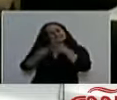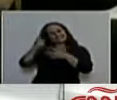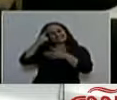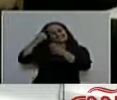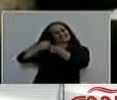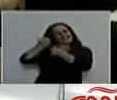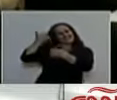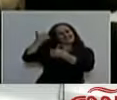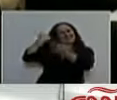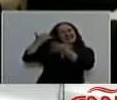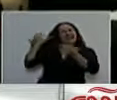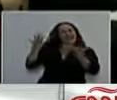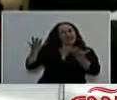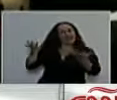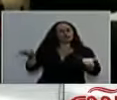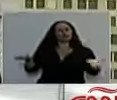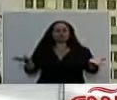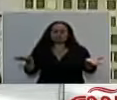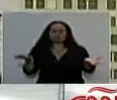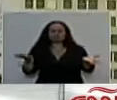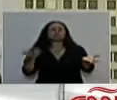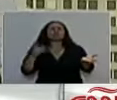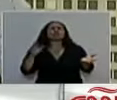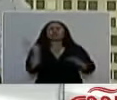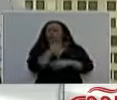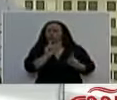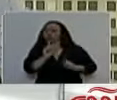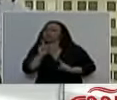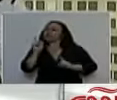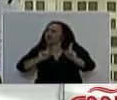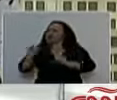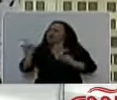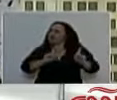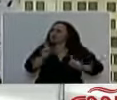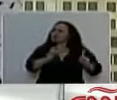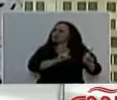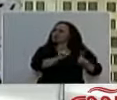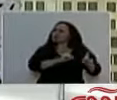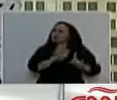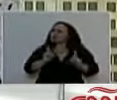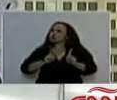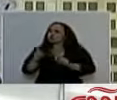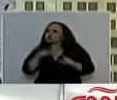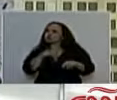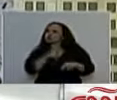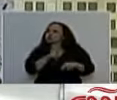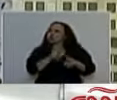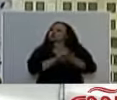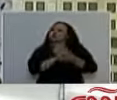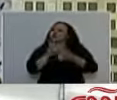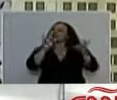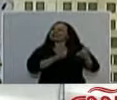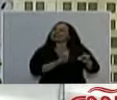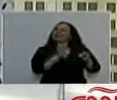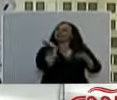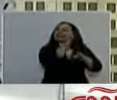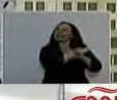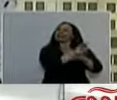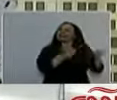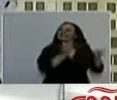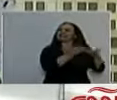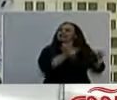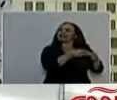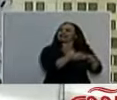que en el fondo algunos, no a todos porque sería injusto, digo, están muy vinculados con esto de las desapariciones como